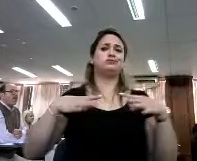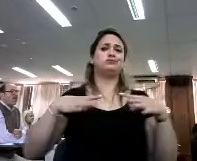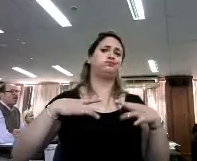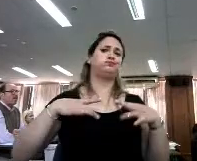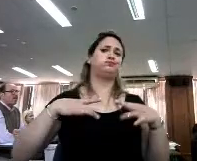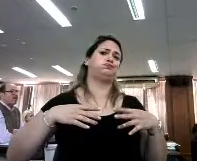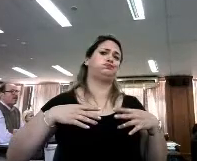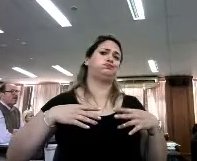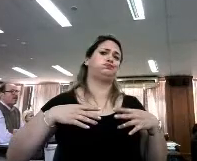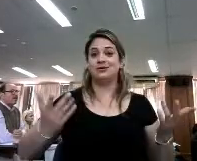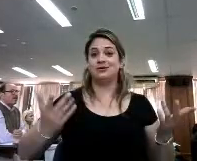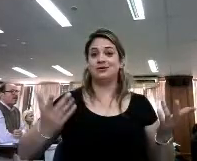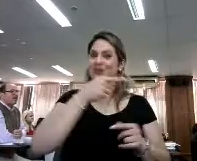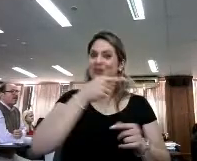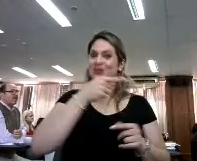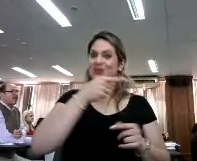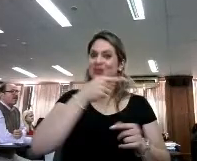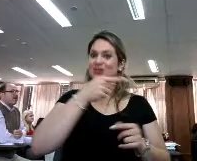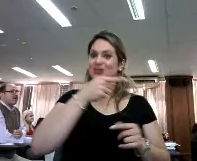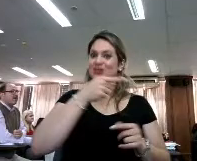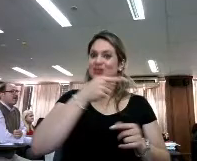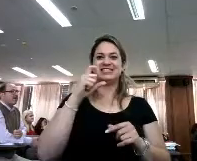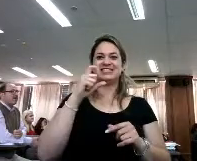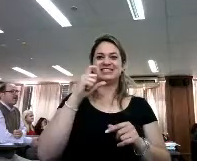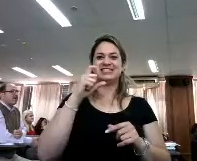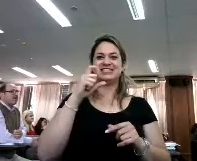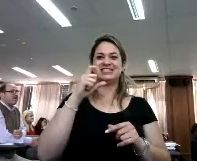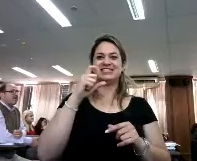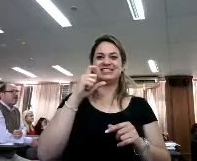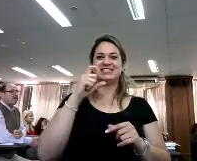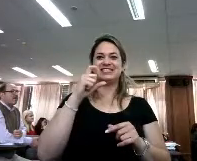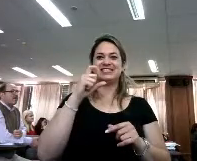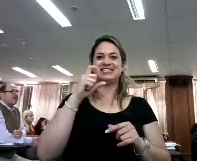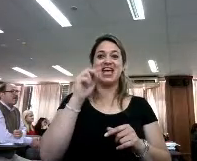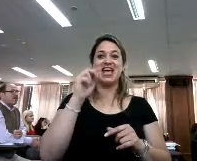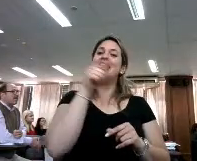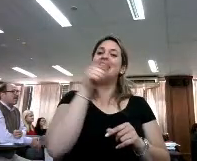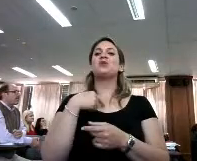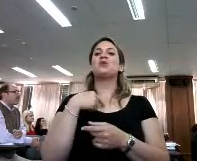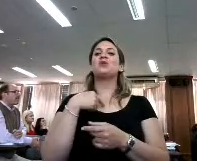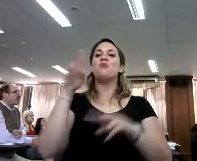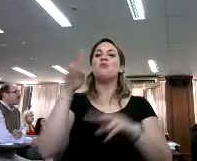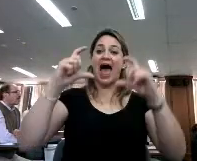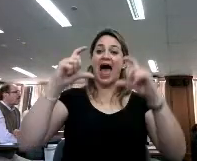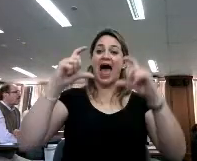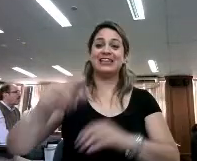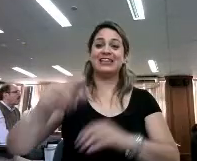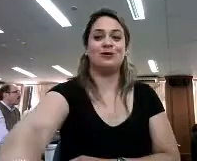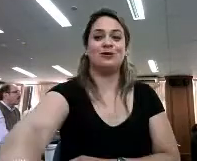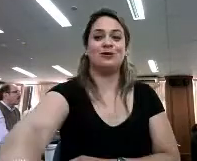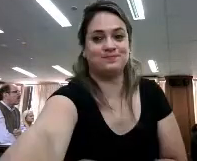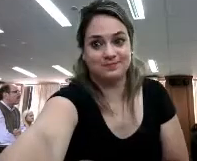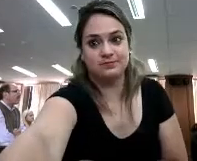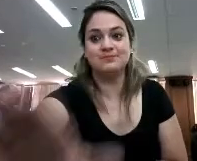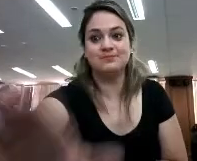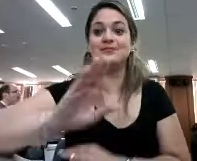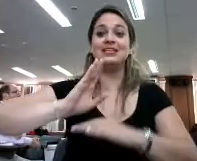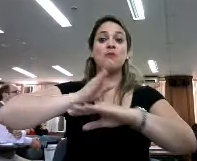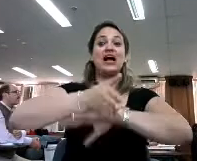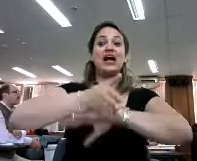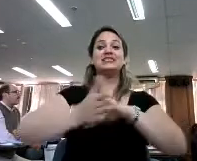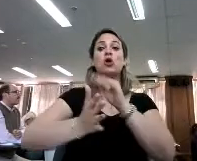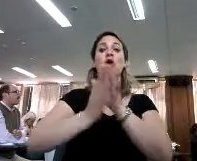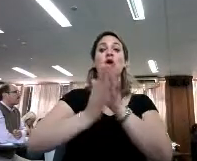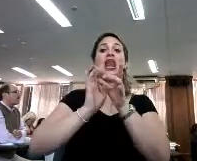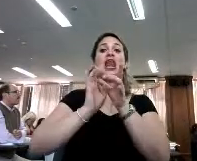¿qué hace Sci-Hub? Incluso en estas o en las pagas, lo que hace es que busca el artículo y te da un acceso libre. Si no lo